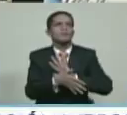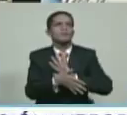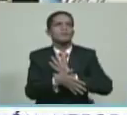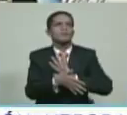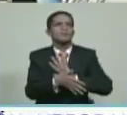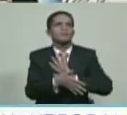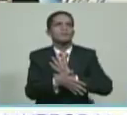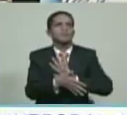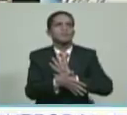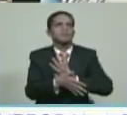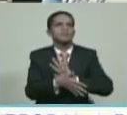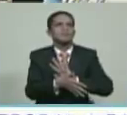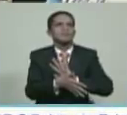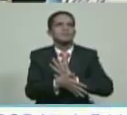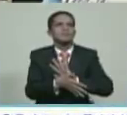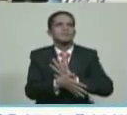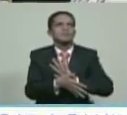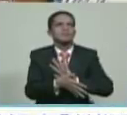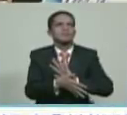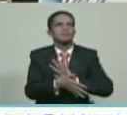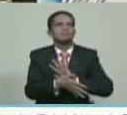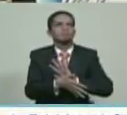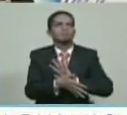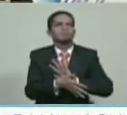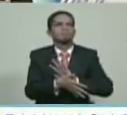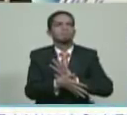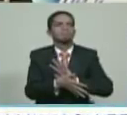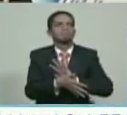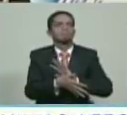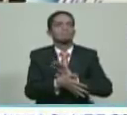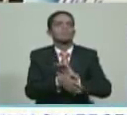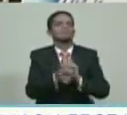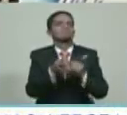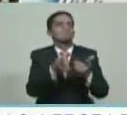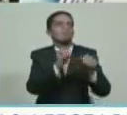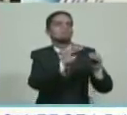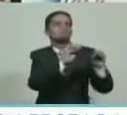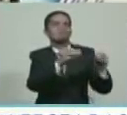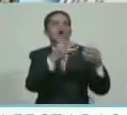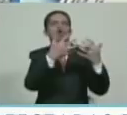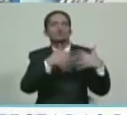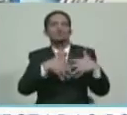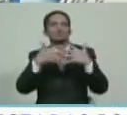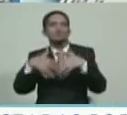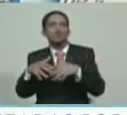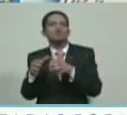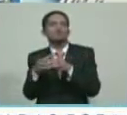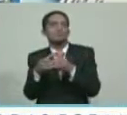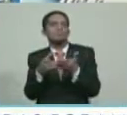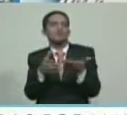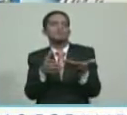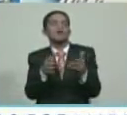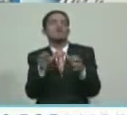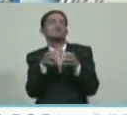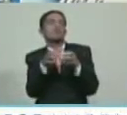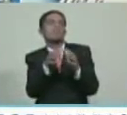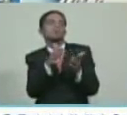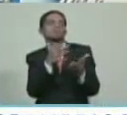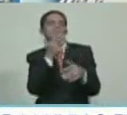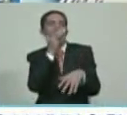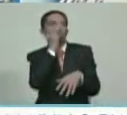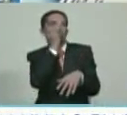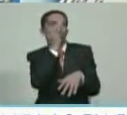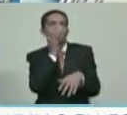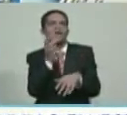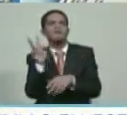o, digamos, los organismos multilaterales, son tratados con manos de seda. Y a Venezuela,